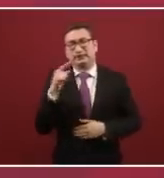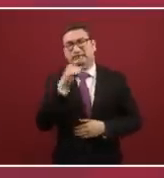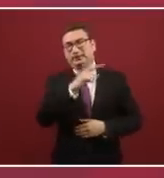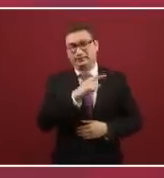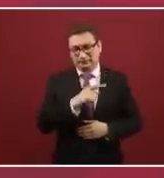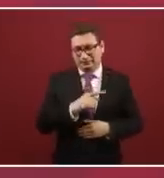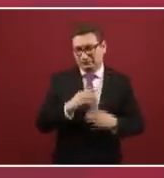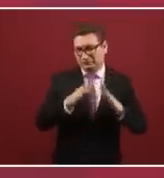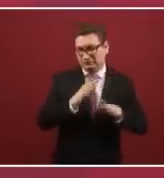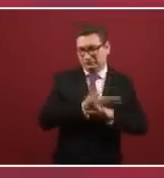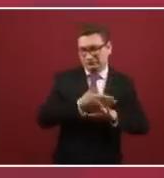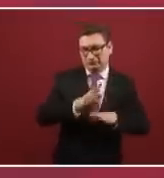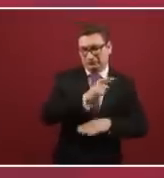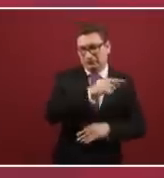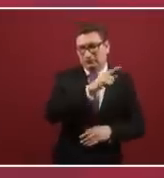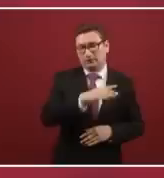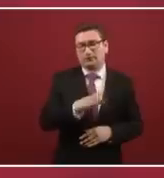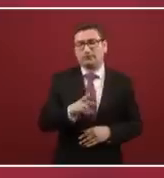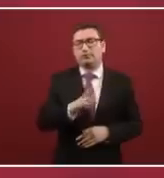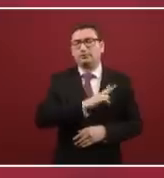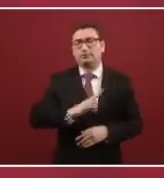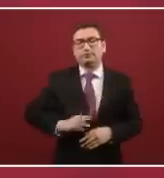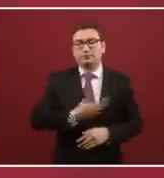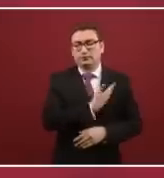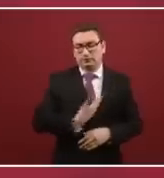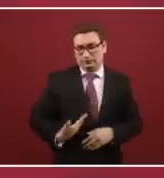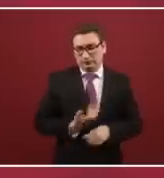Blanca con el vicepresidente de Estados Unidos,